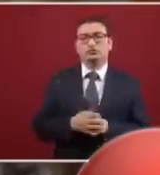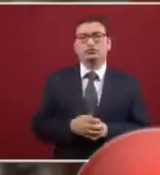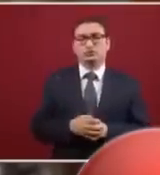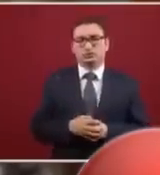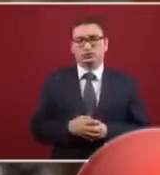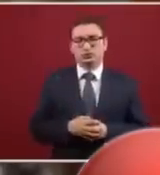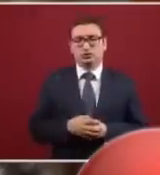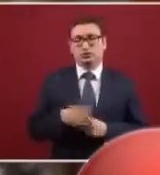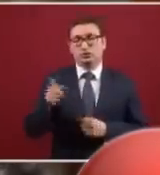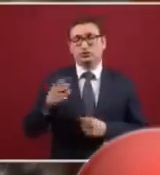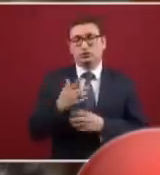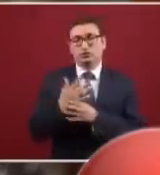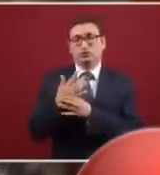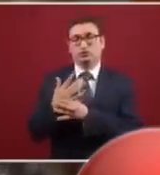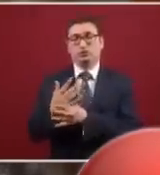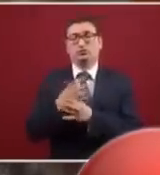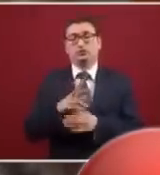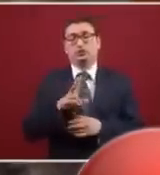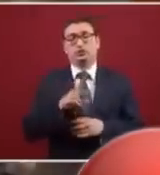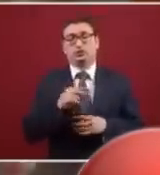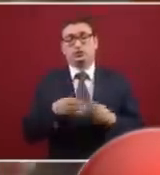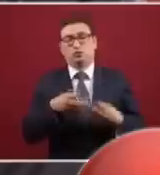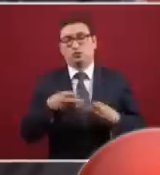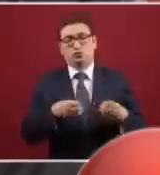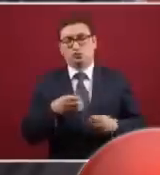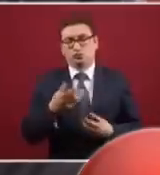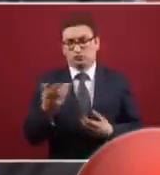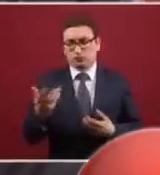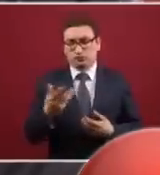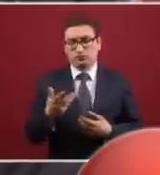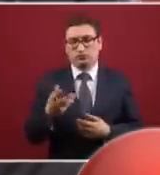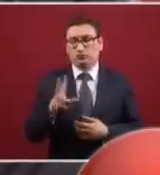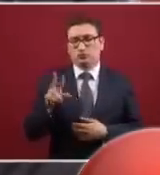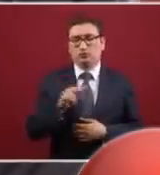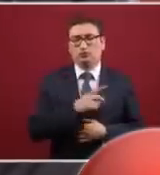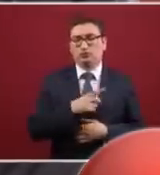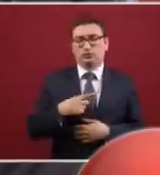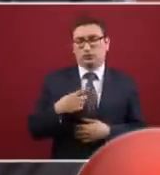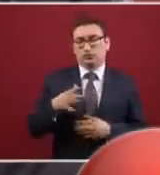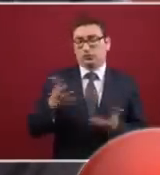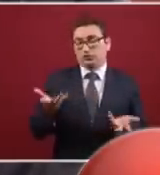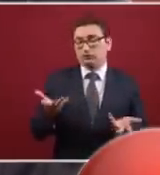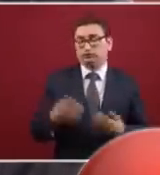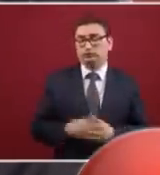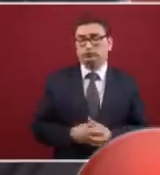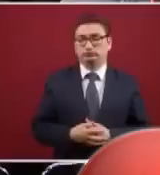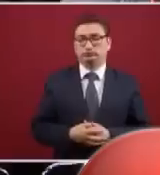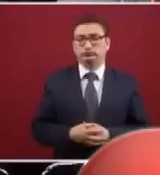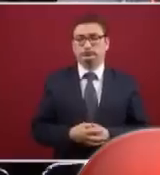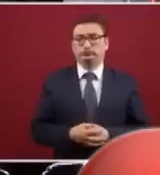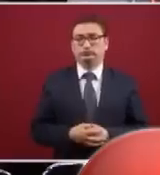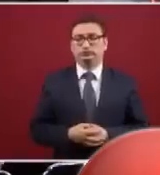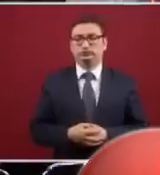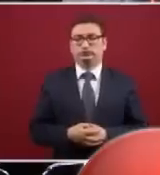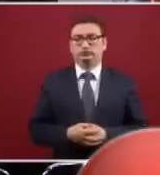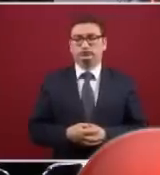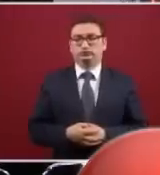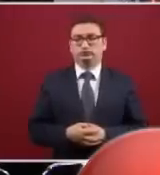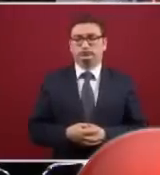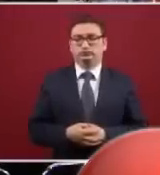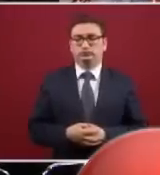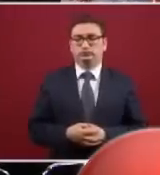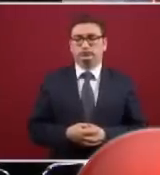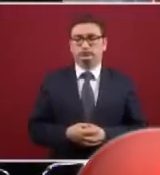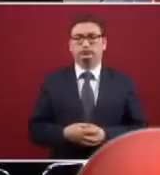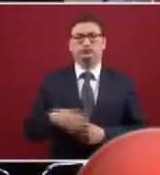usted pues esté opuesto a esa idea de juzgar a los del pasado? Bueno, miren, es una